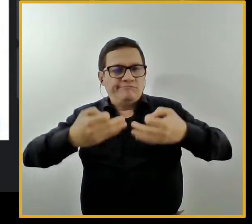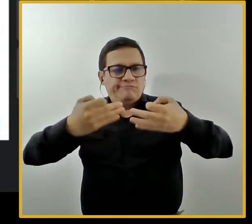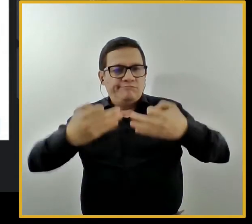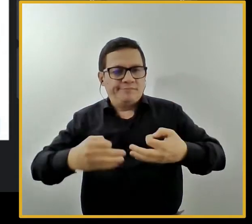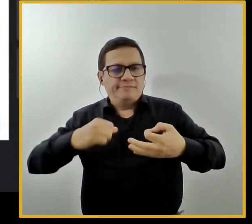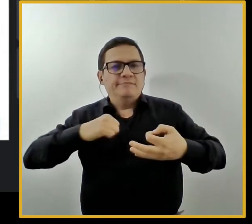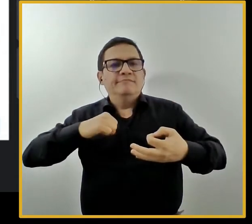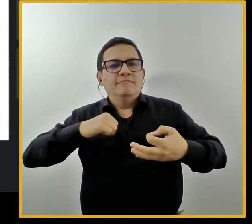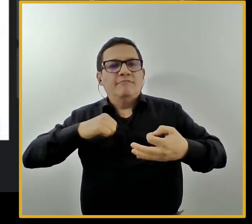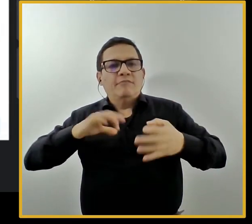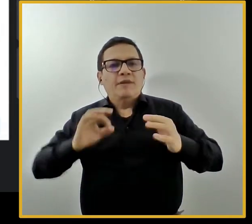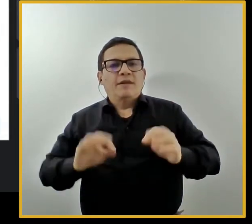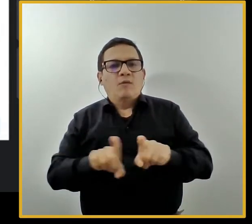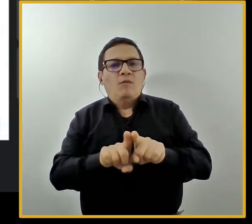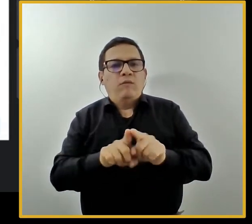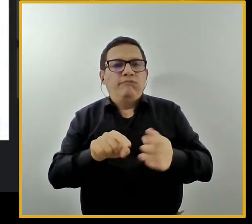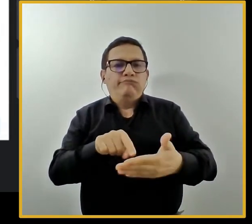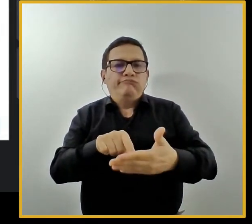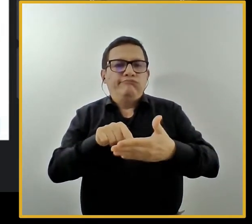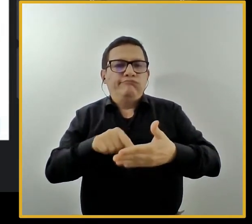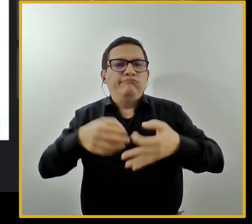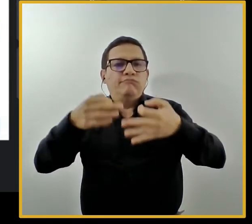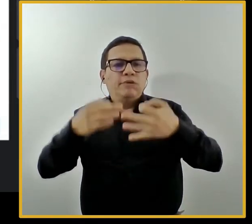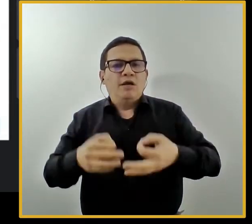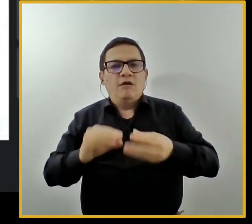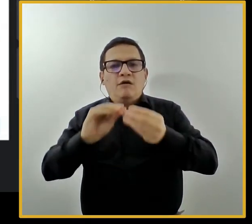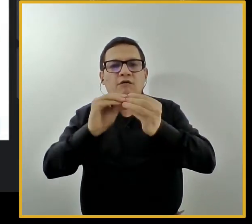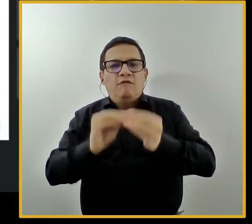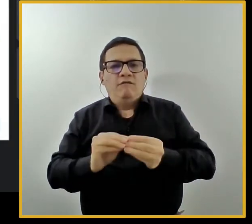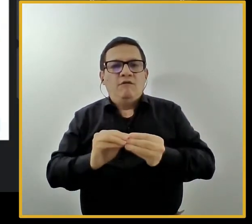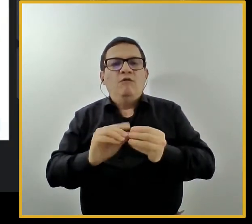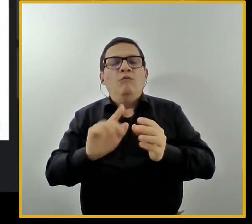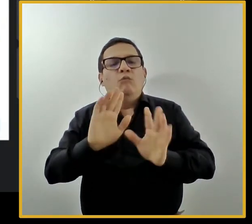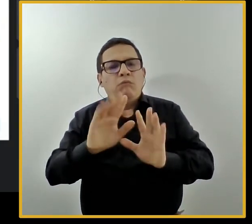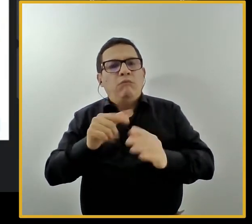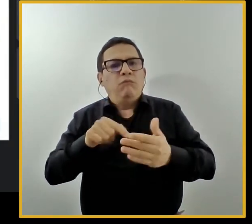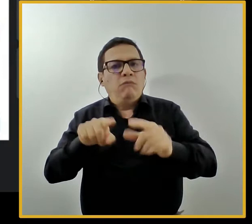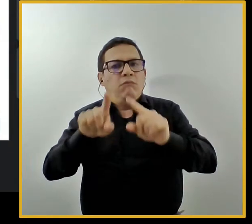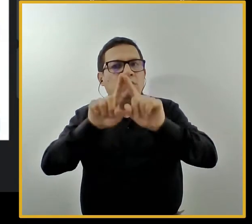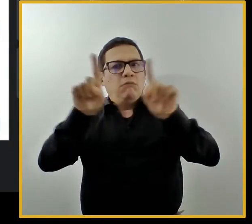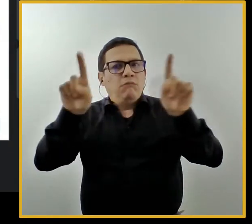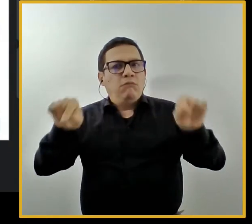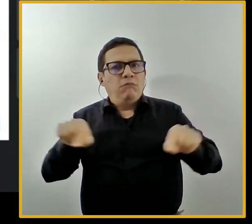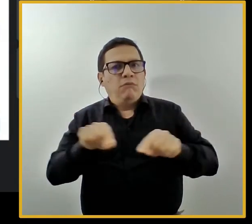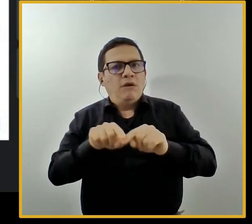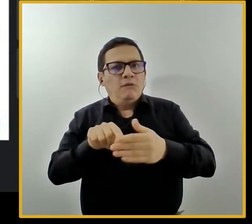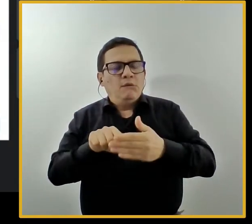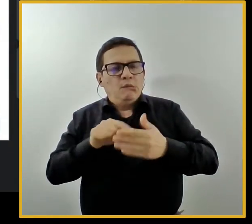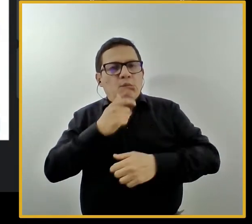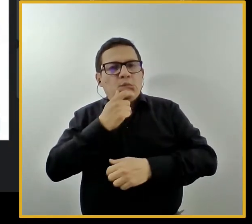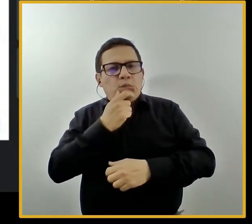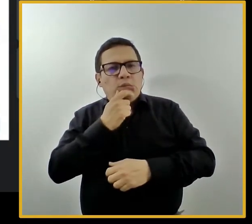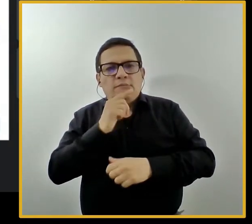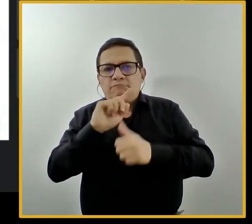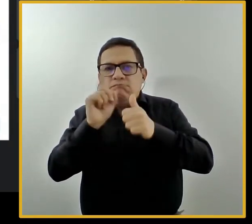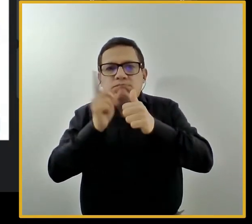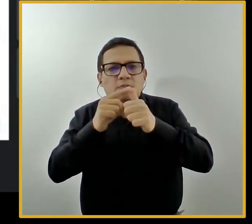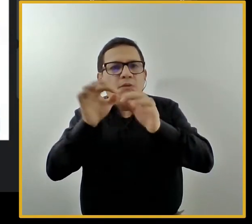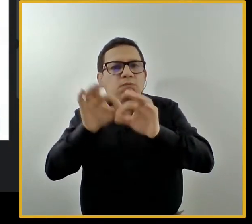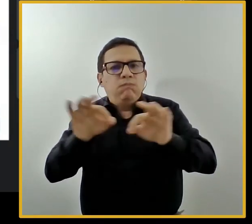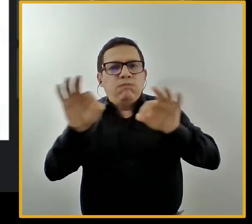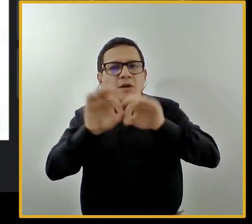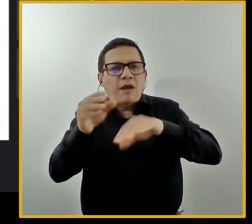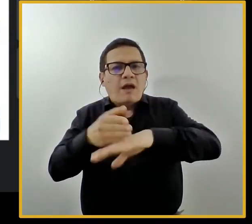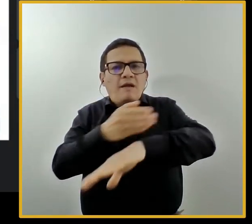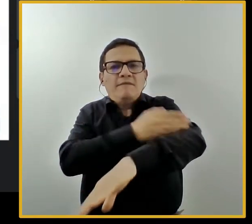nosotros tenemos es la que tenemos acá en pantalla, ¿sí? Y primero que todo, pues como nos